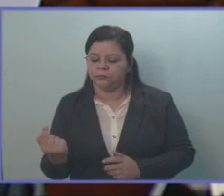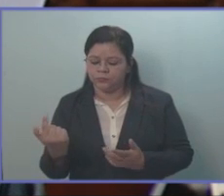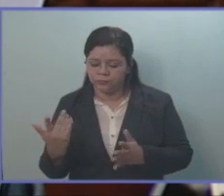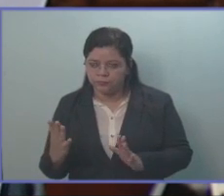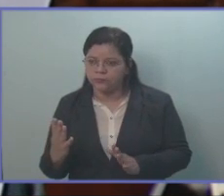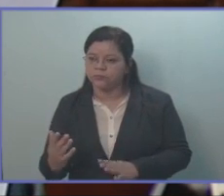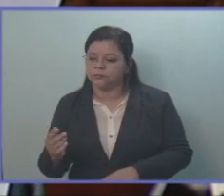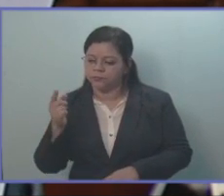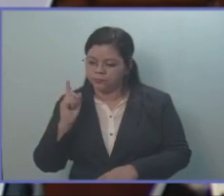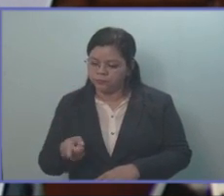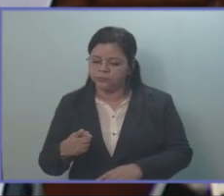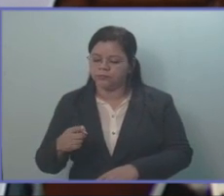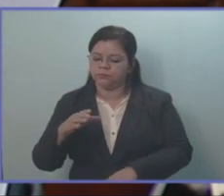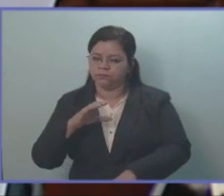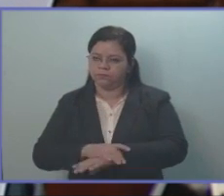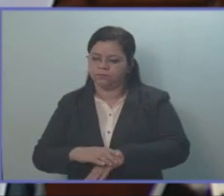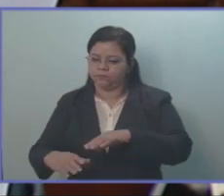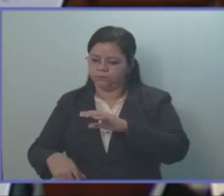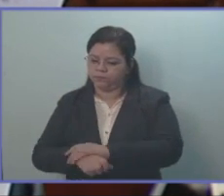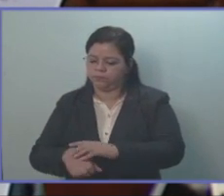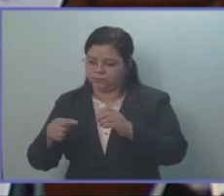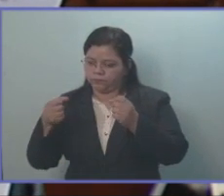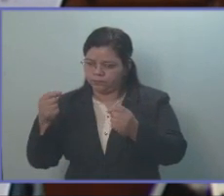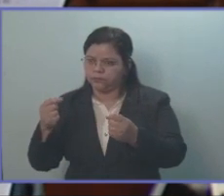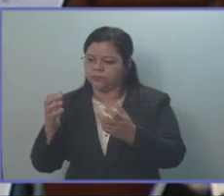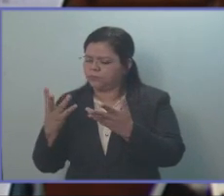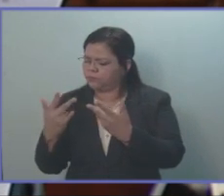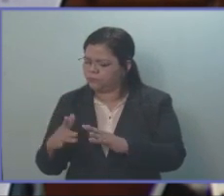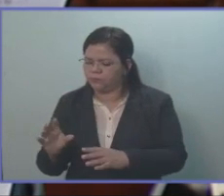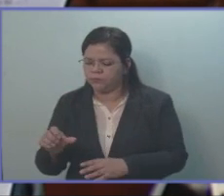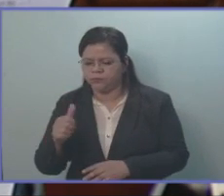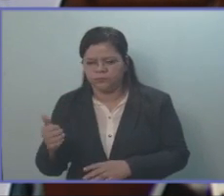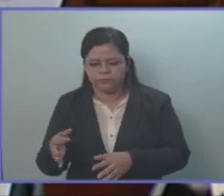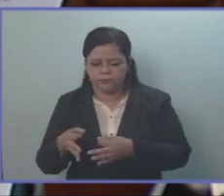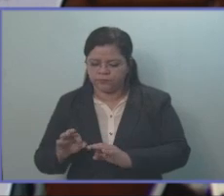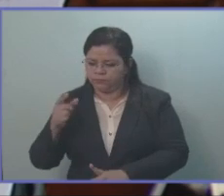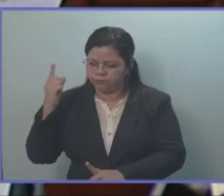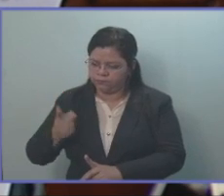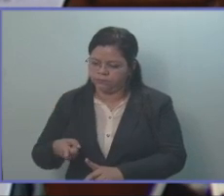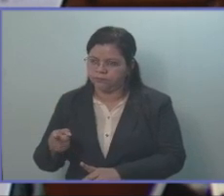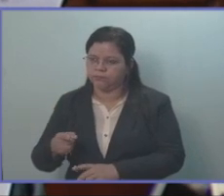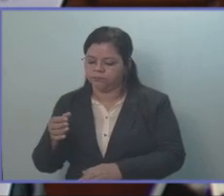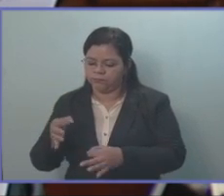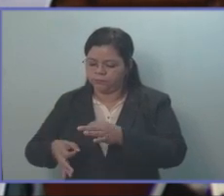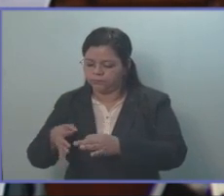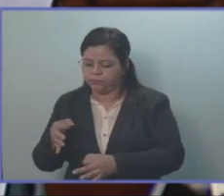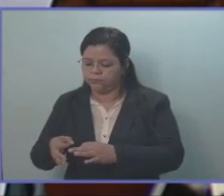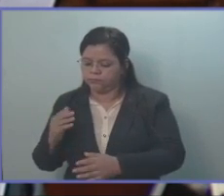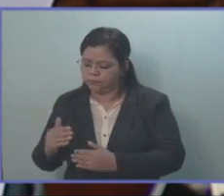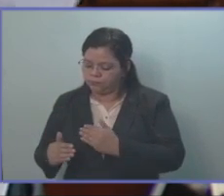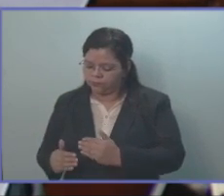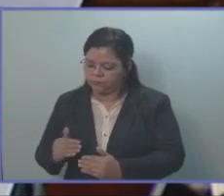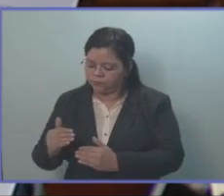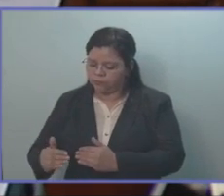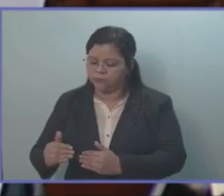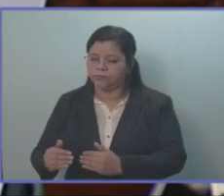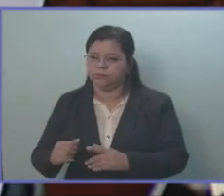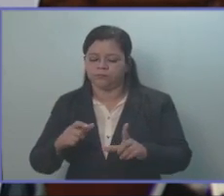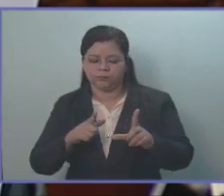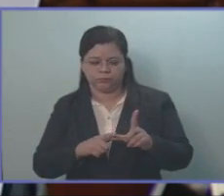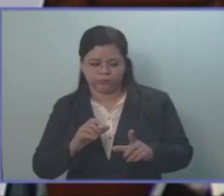la detención provisional o cualquier otra medida cautelar en un proceso penal, y